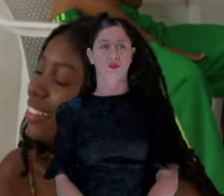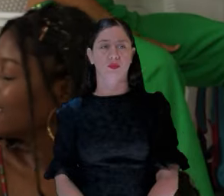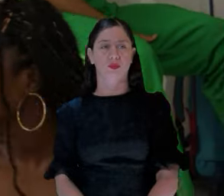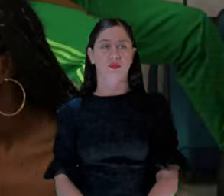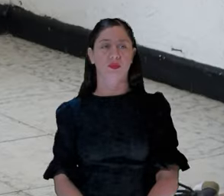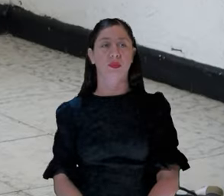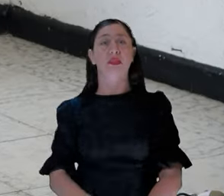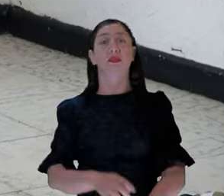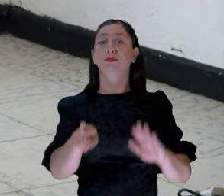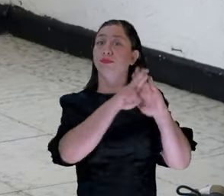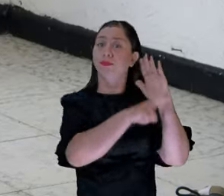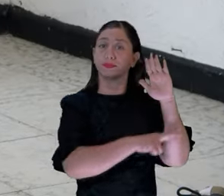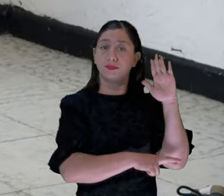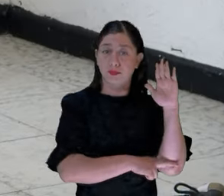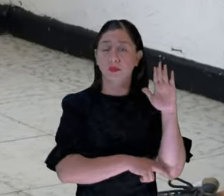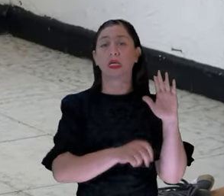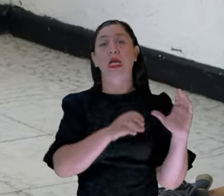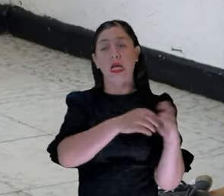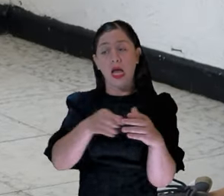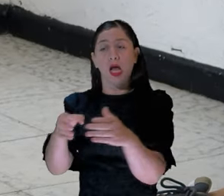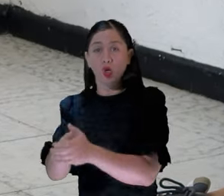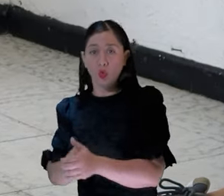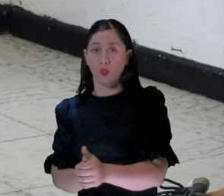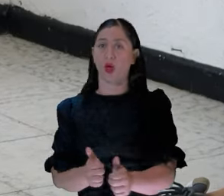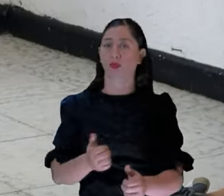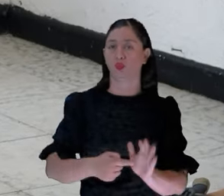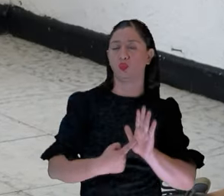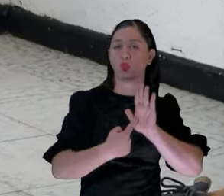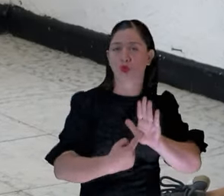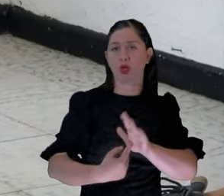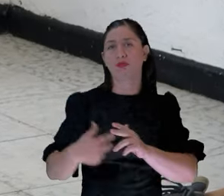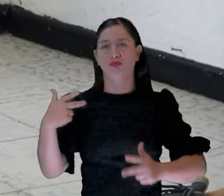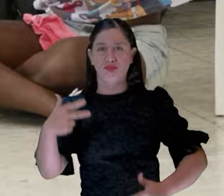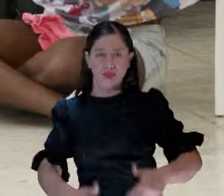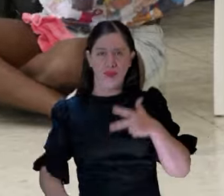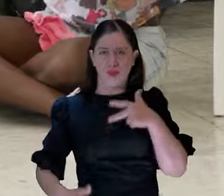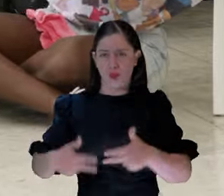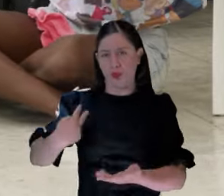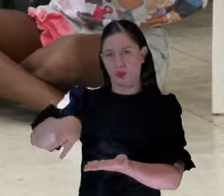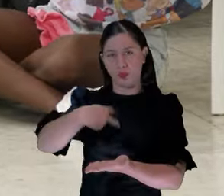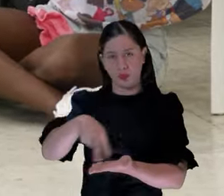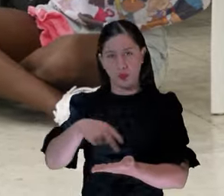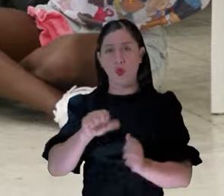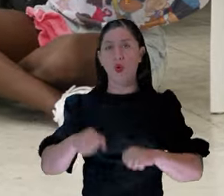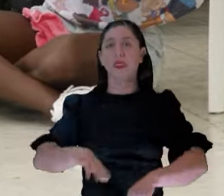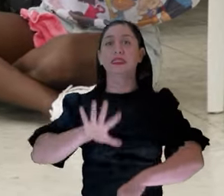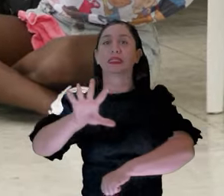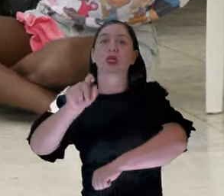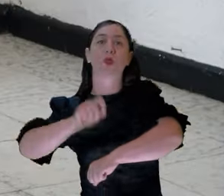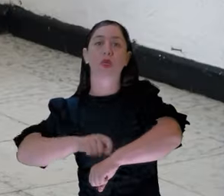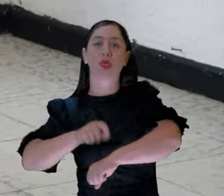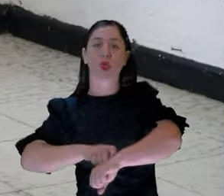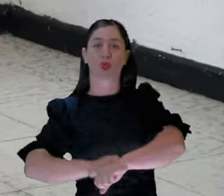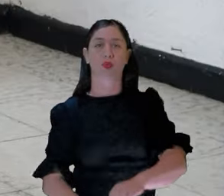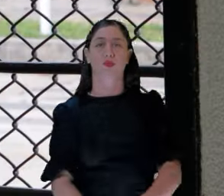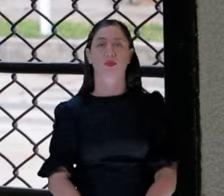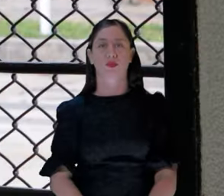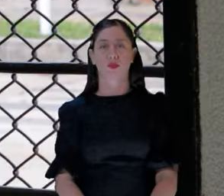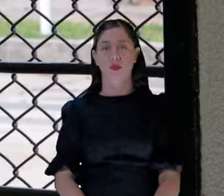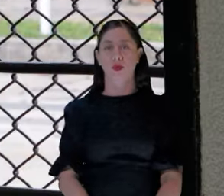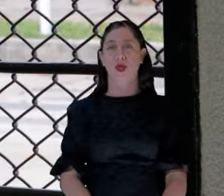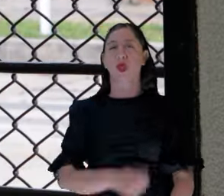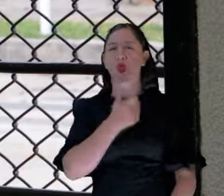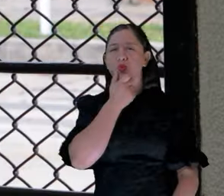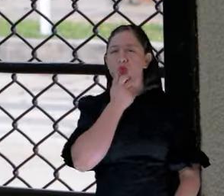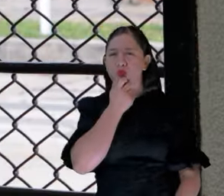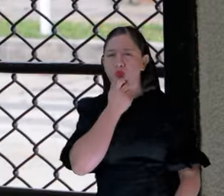Dice así, cada grupo debe presentar una coreografía en la que fusionen los ritmos urbanos. La misma debe pasar el límite de 5